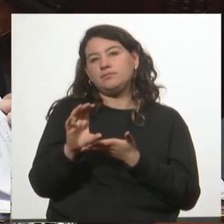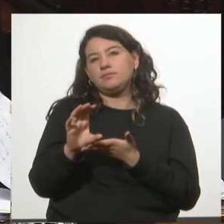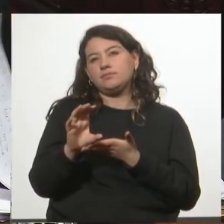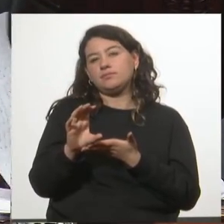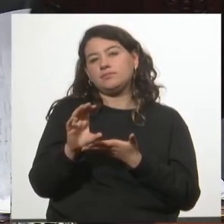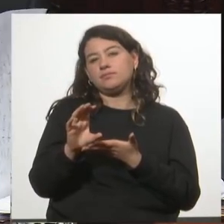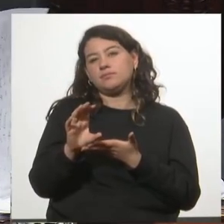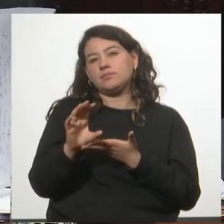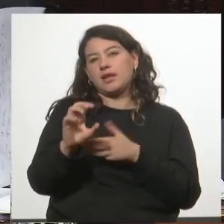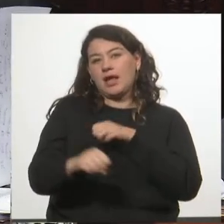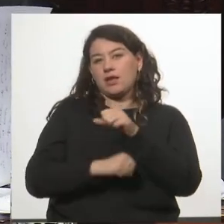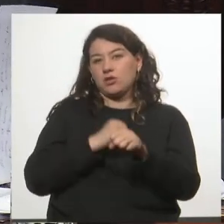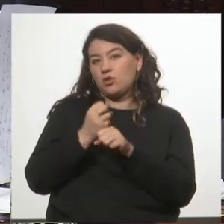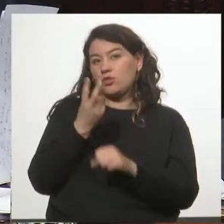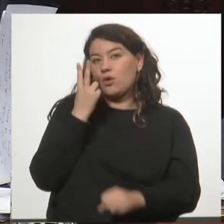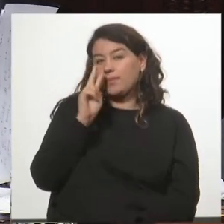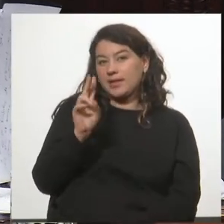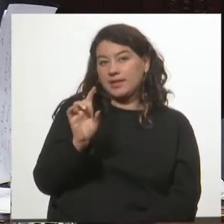del 2015